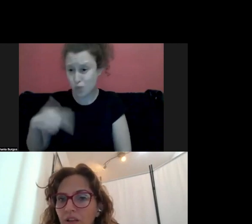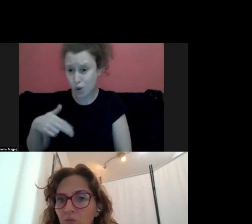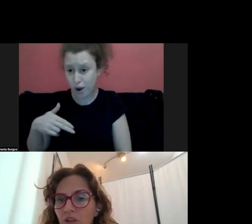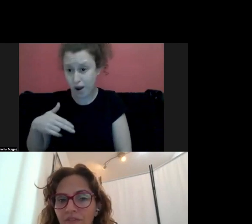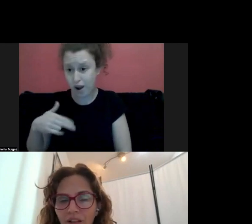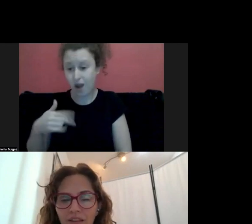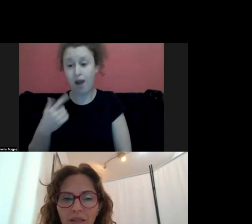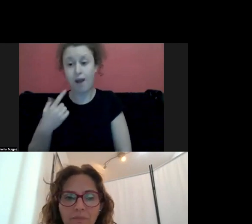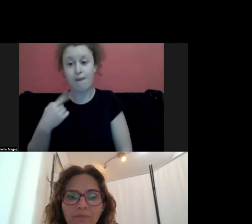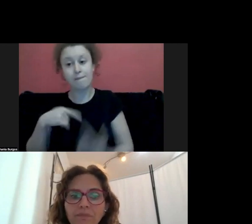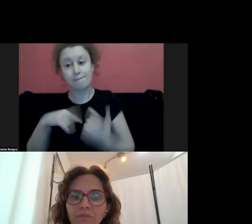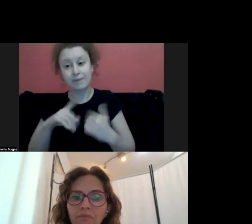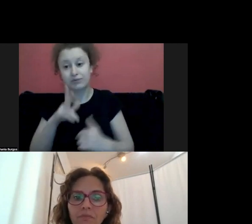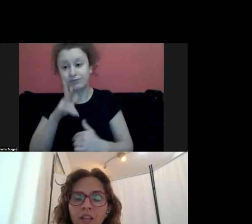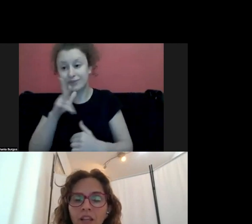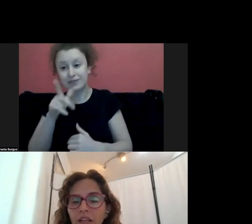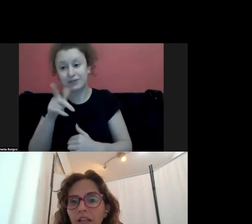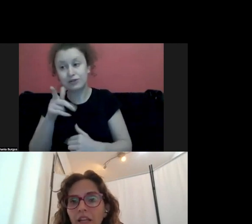persona, que es muy diferente.